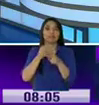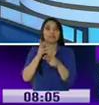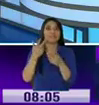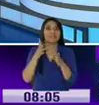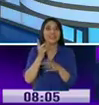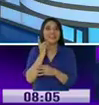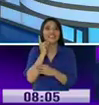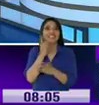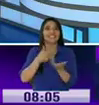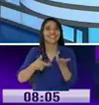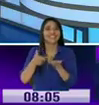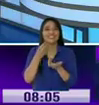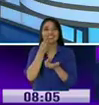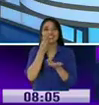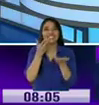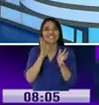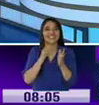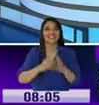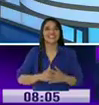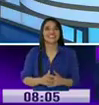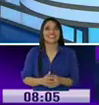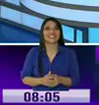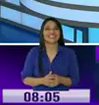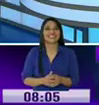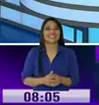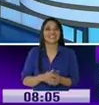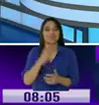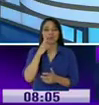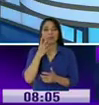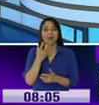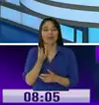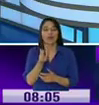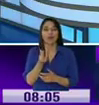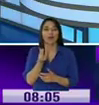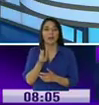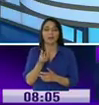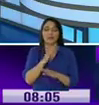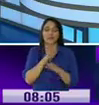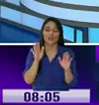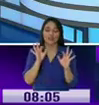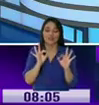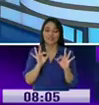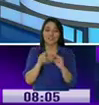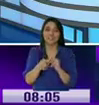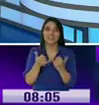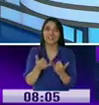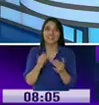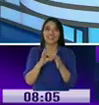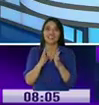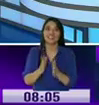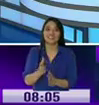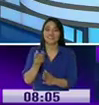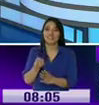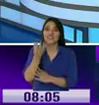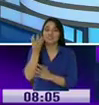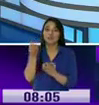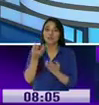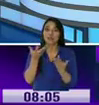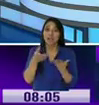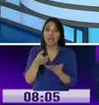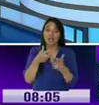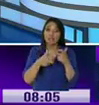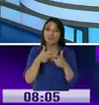desayunando con pancito, papas. Pancito, sí. Huevito duro. ¿Cómo está mi Andre? Muy buenos días. Coméntanos, ahí hay un problema,